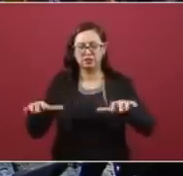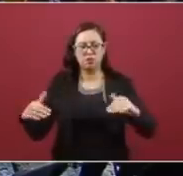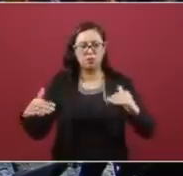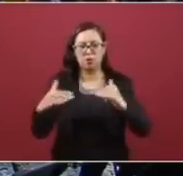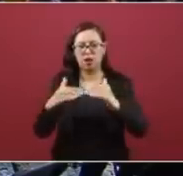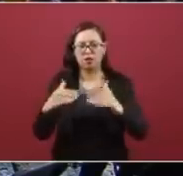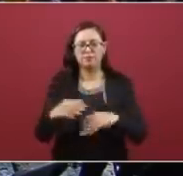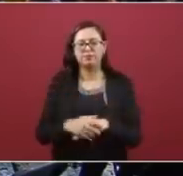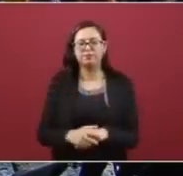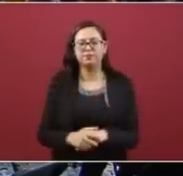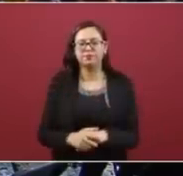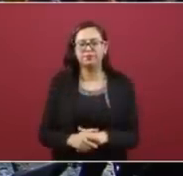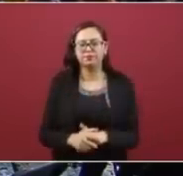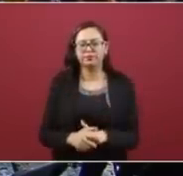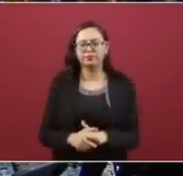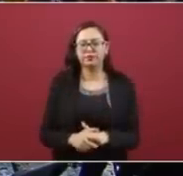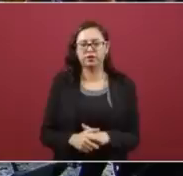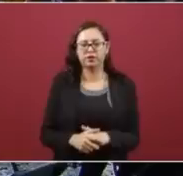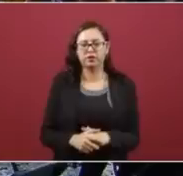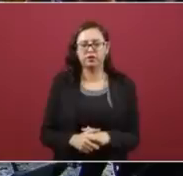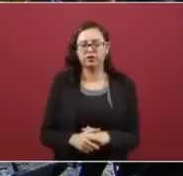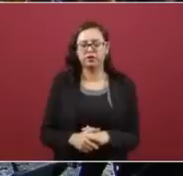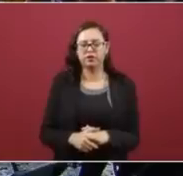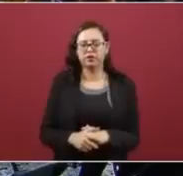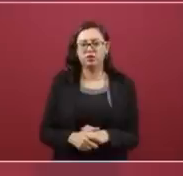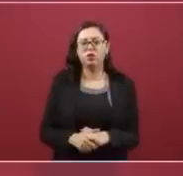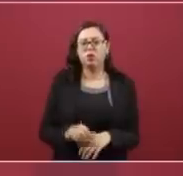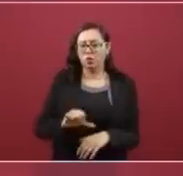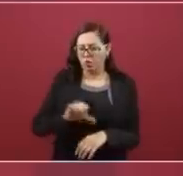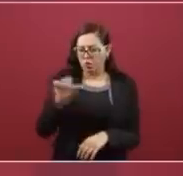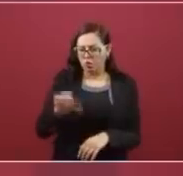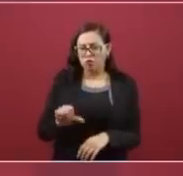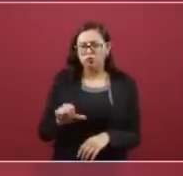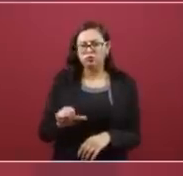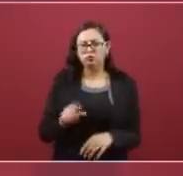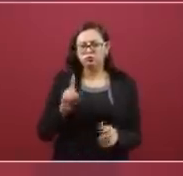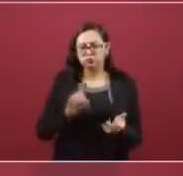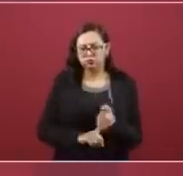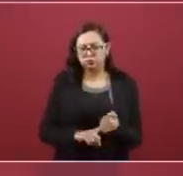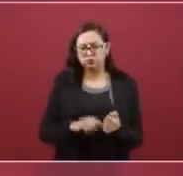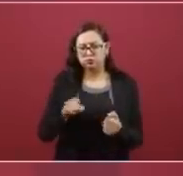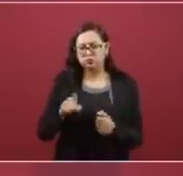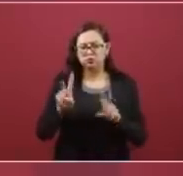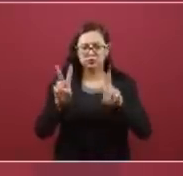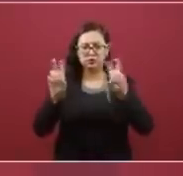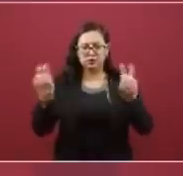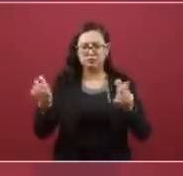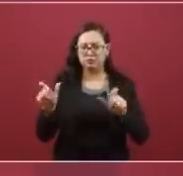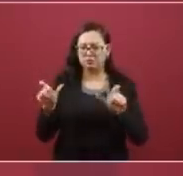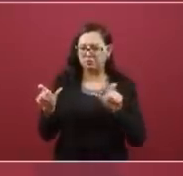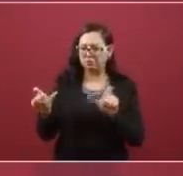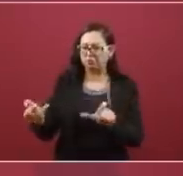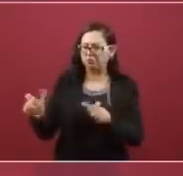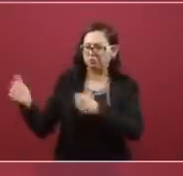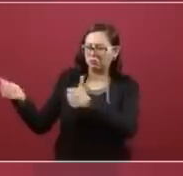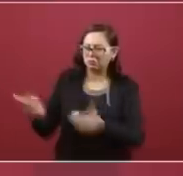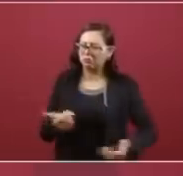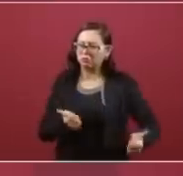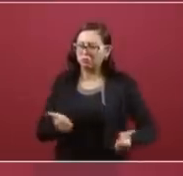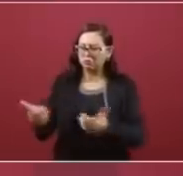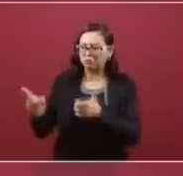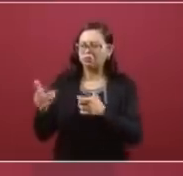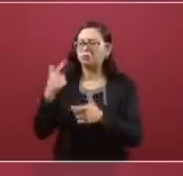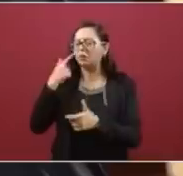precisamente quedamos en hacer una revisión de la política de aduanas. Y